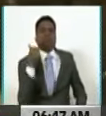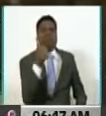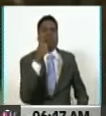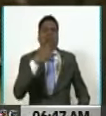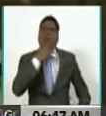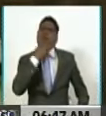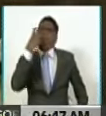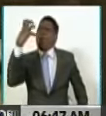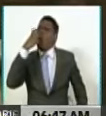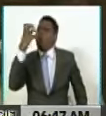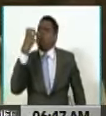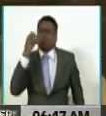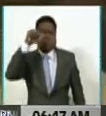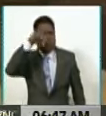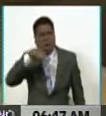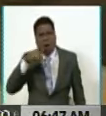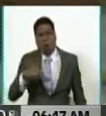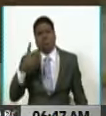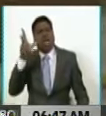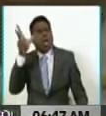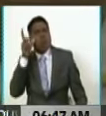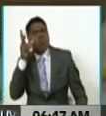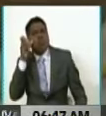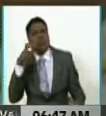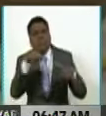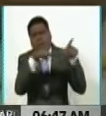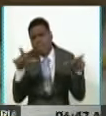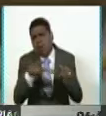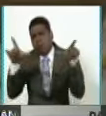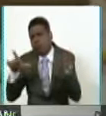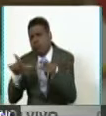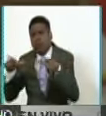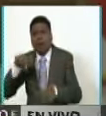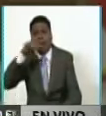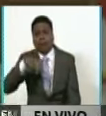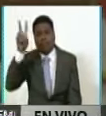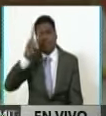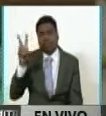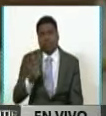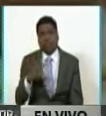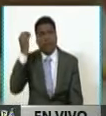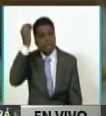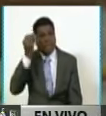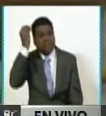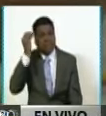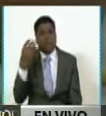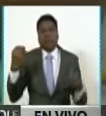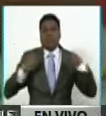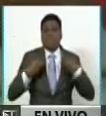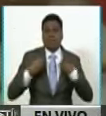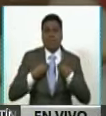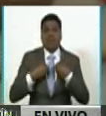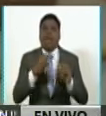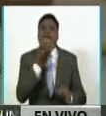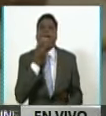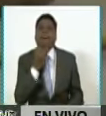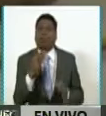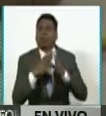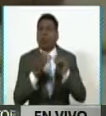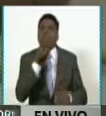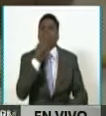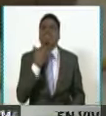Zamora sigue sonando actualmente en todos los rincones del país. El pensamiento zamorano vive y ejemplo de ello son los beneficios que se